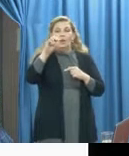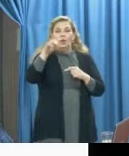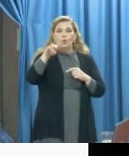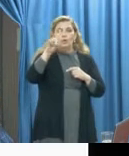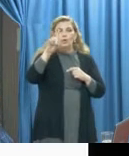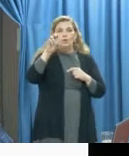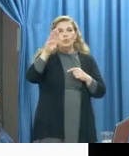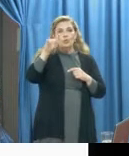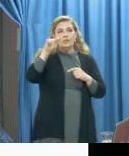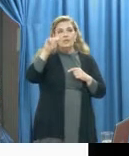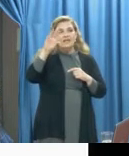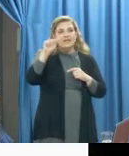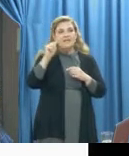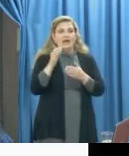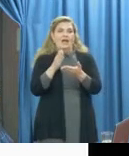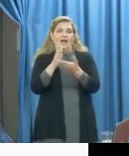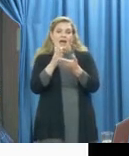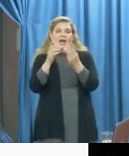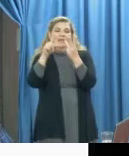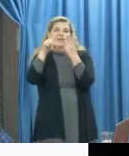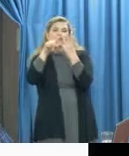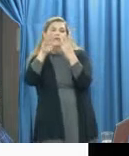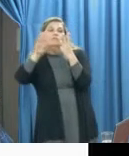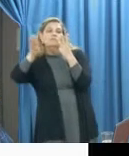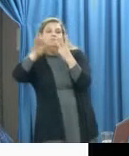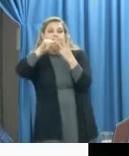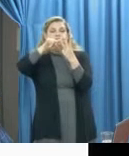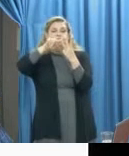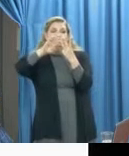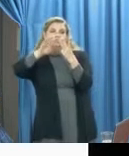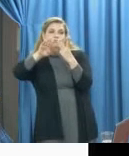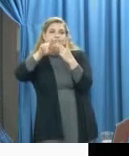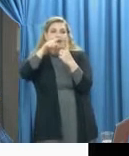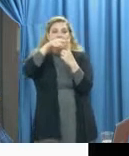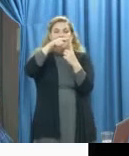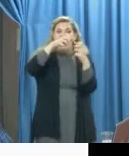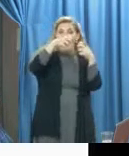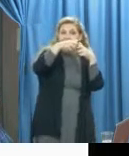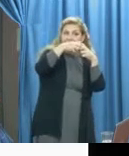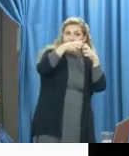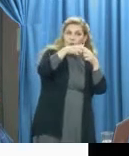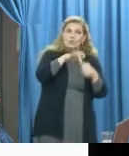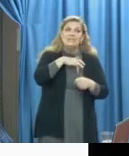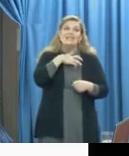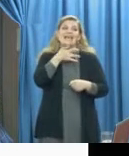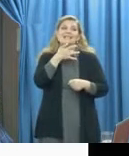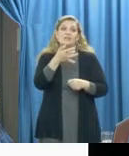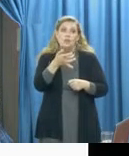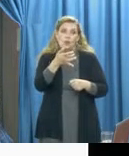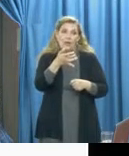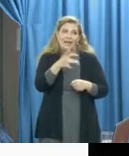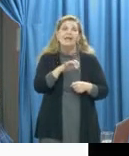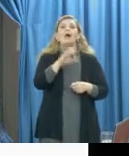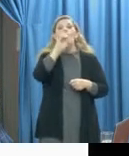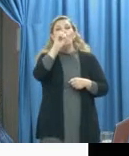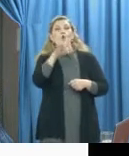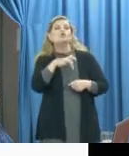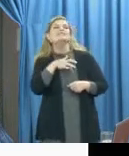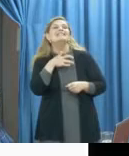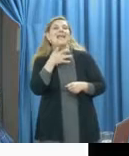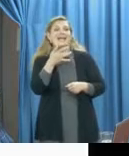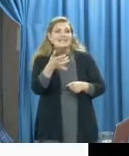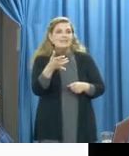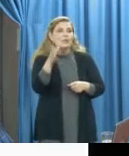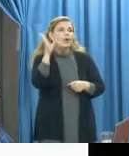nivel oído externo o medio. Las sorderas neurosensoriales, sensoriales o